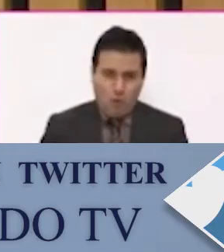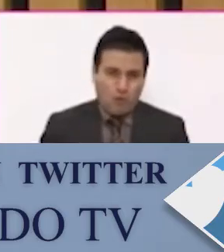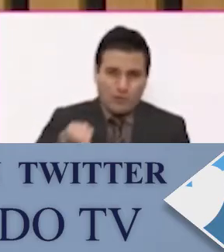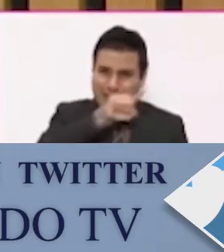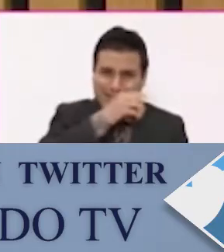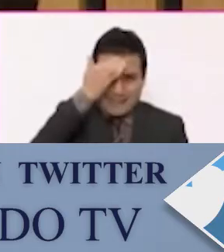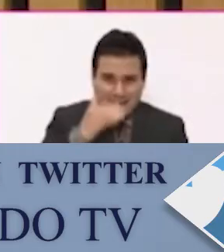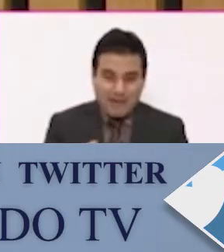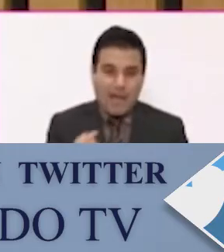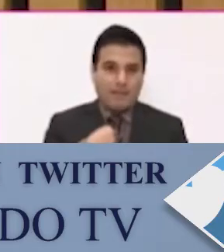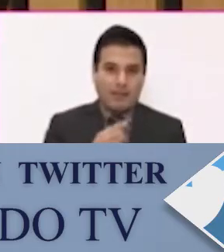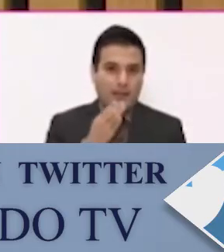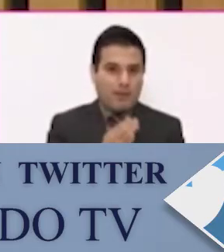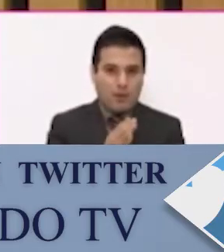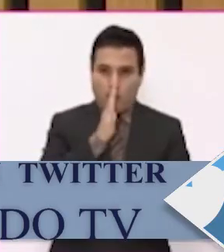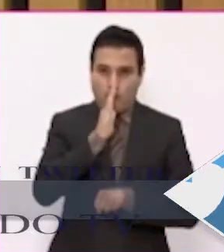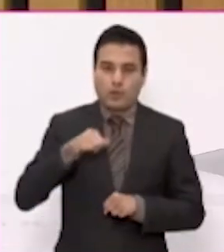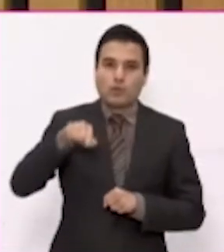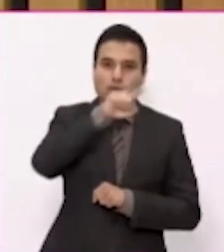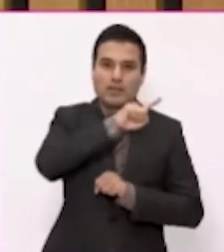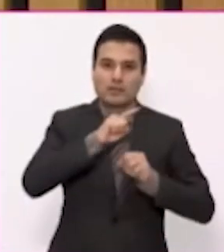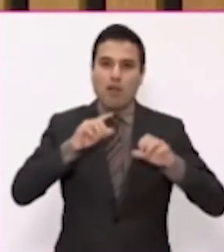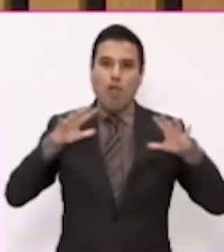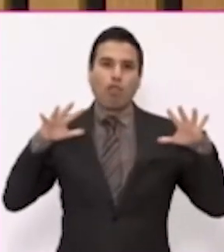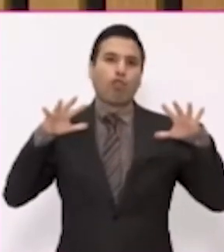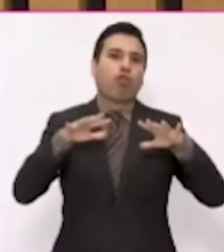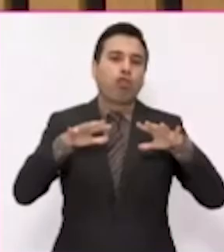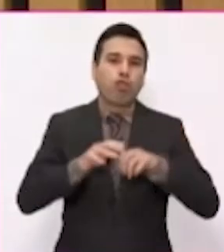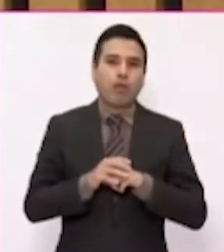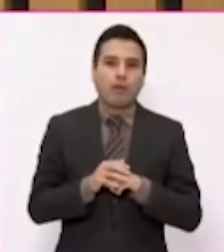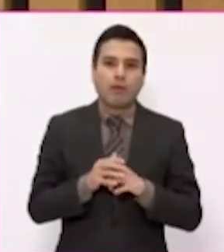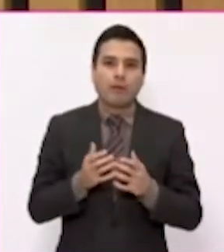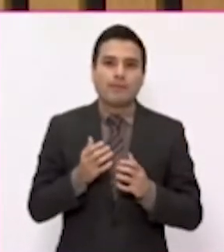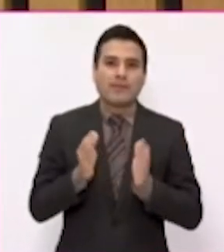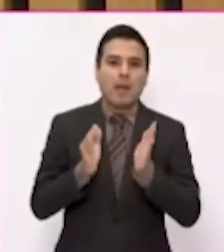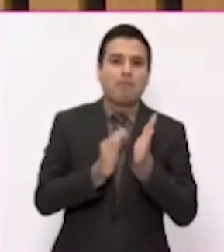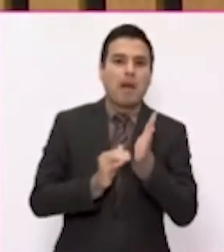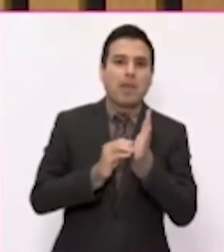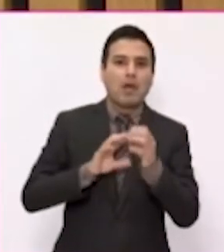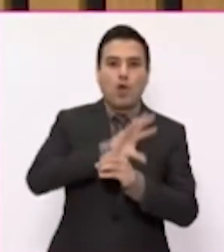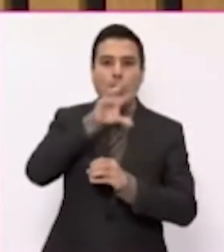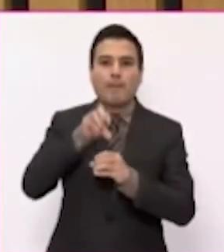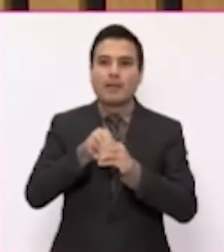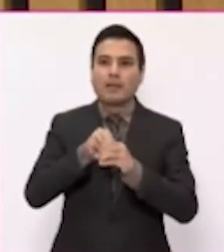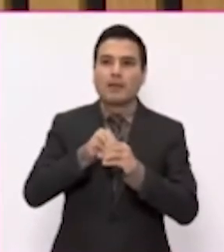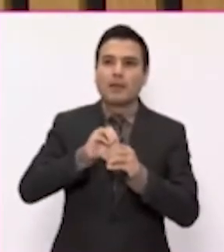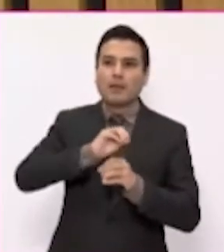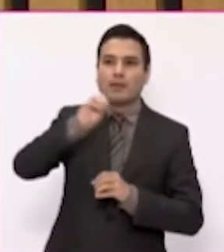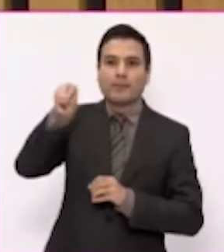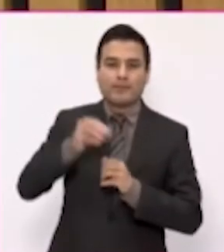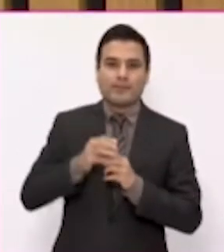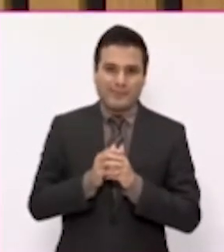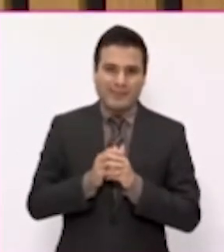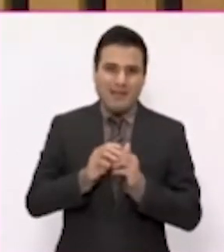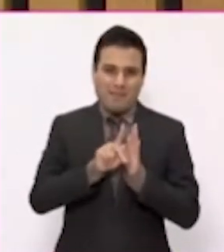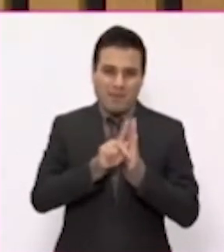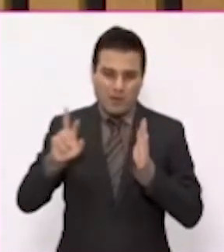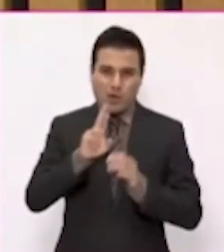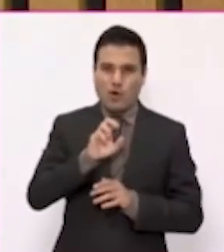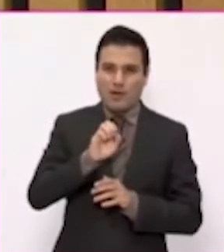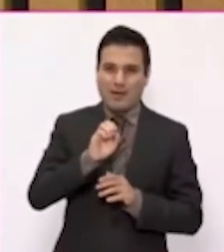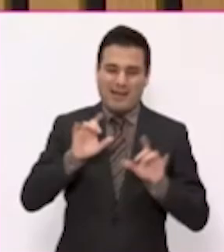no me sancionan. Me infaman públicamente, filtran el documento completo al periódico Reforma y a Ricardo Alemán. Hablé